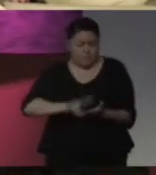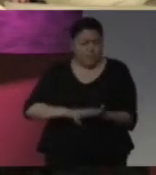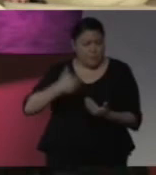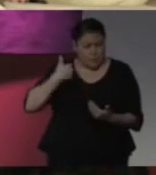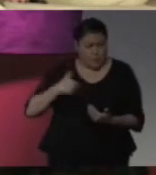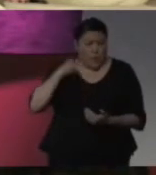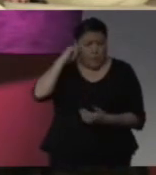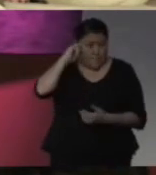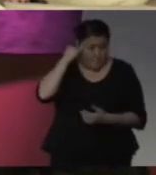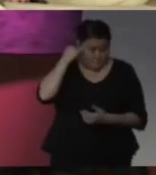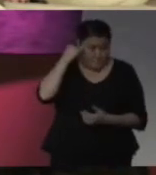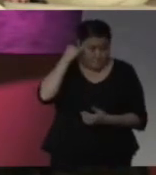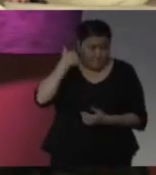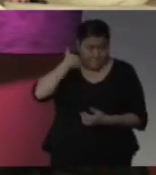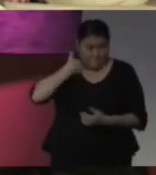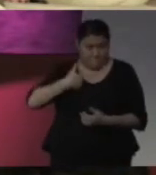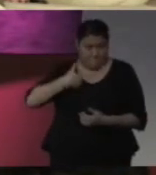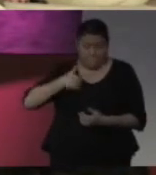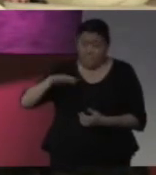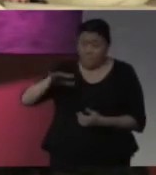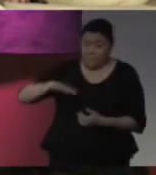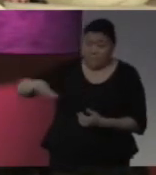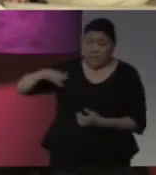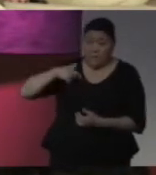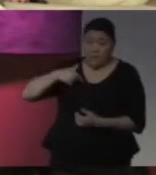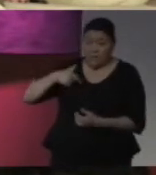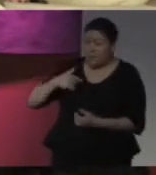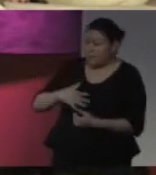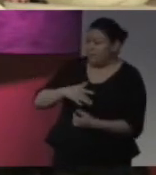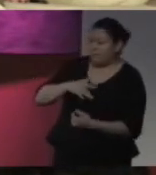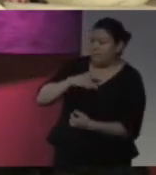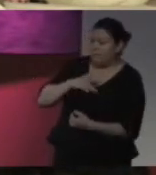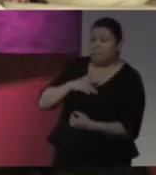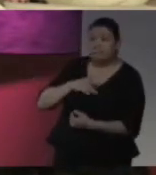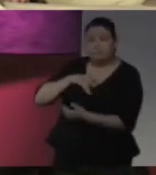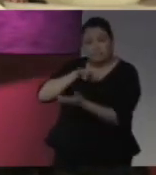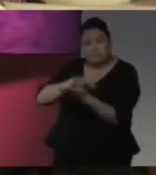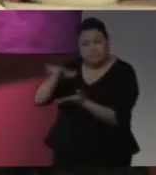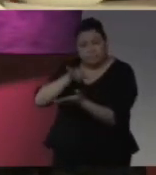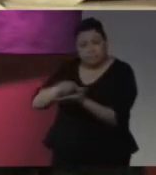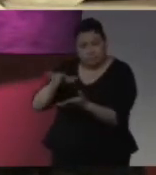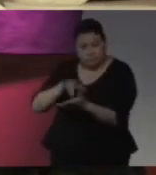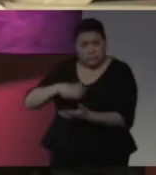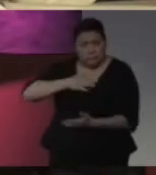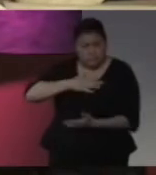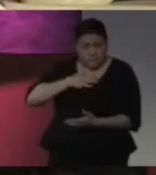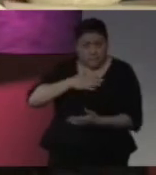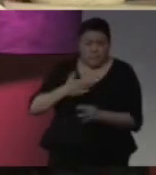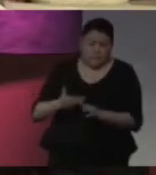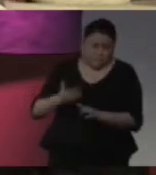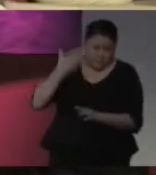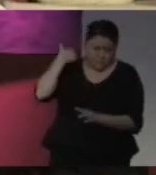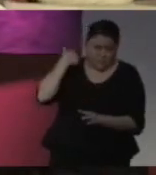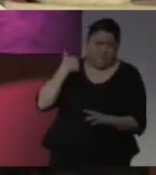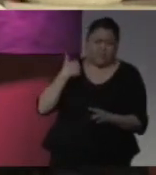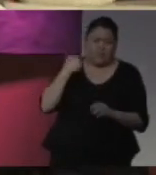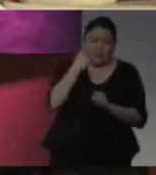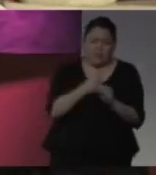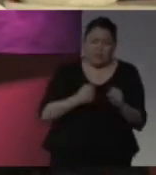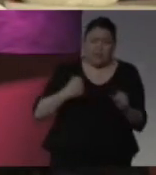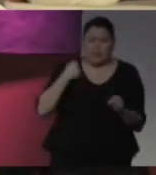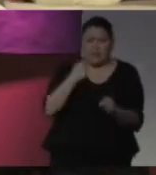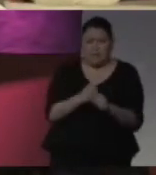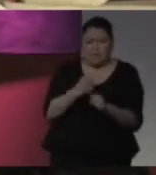pueblos originarios me han interpelado. Llego desde una militancia de muchos años,